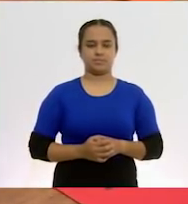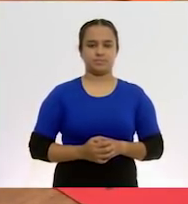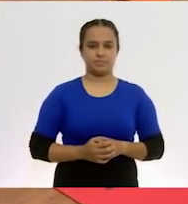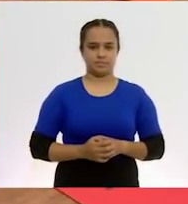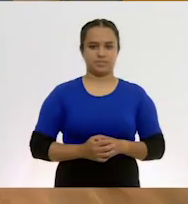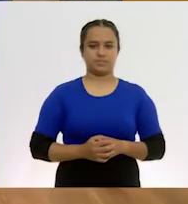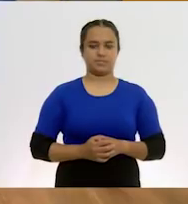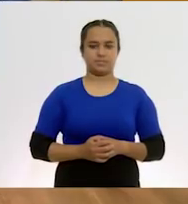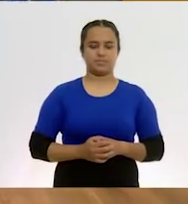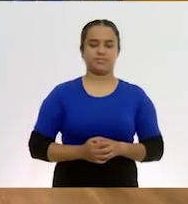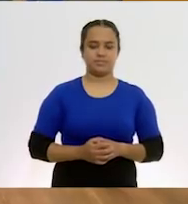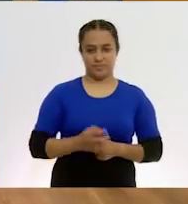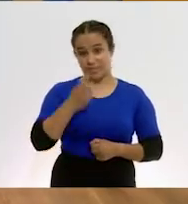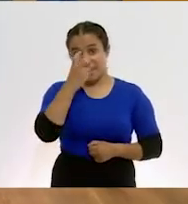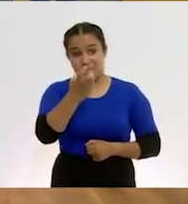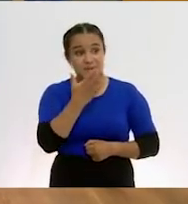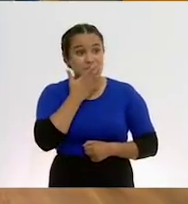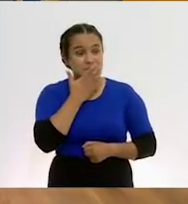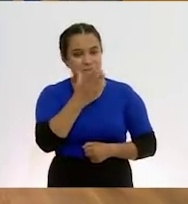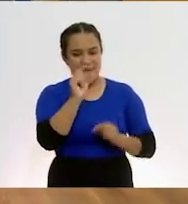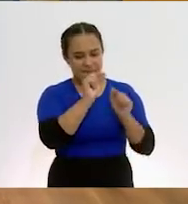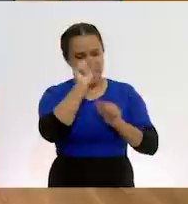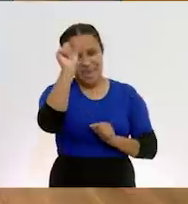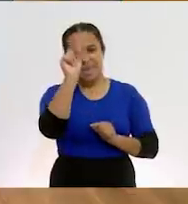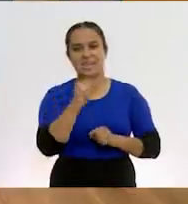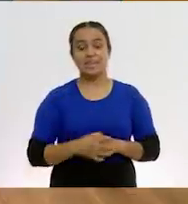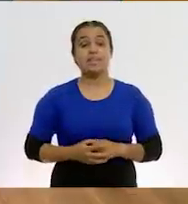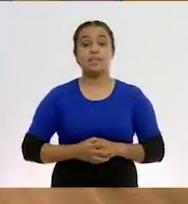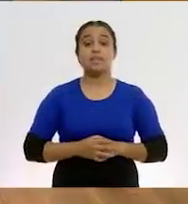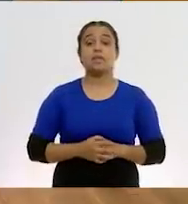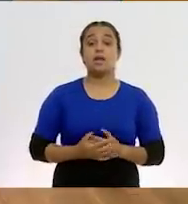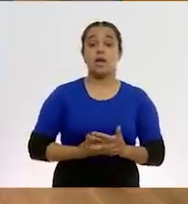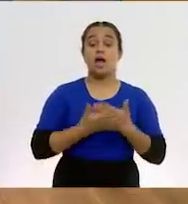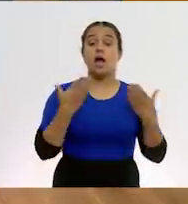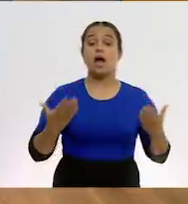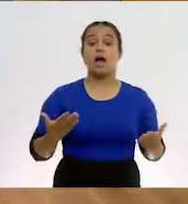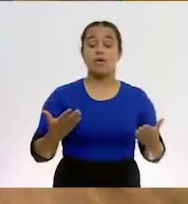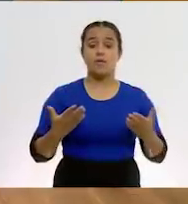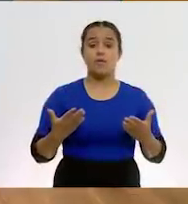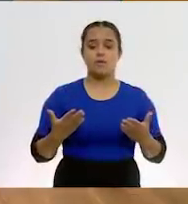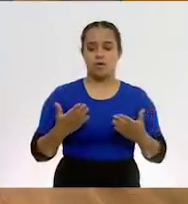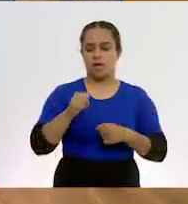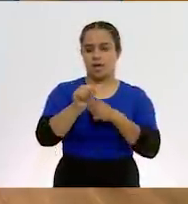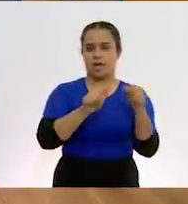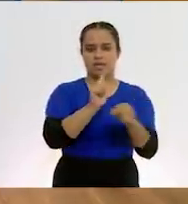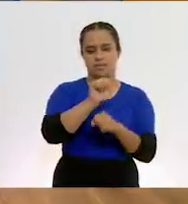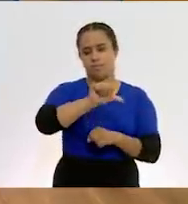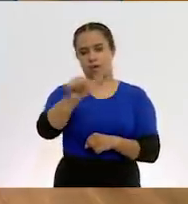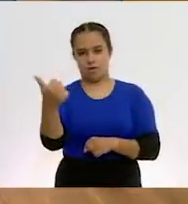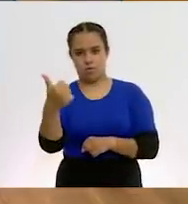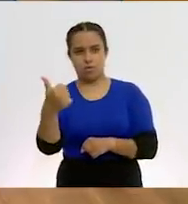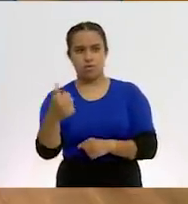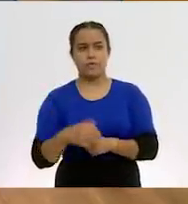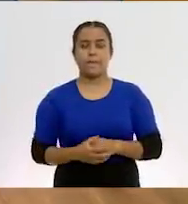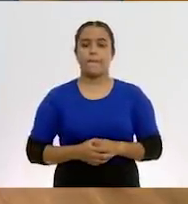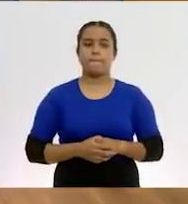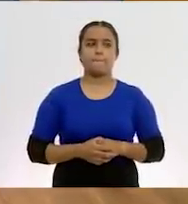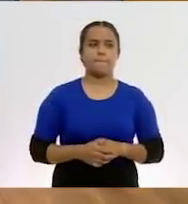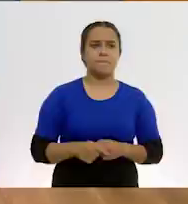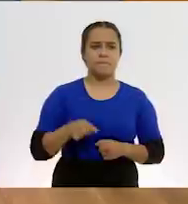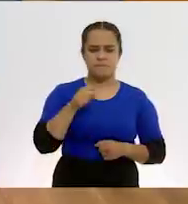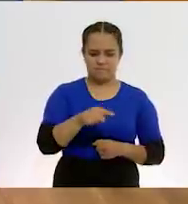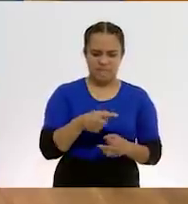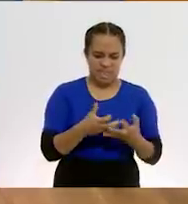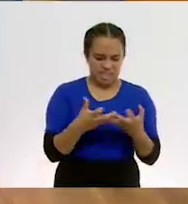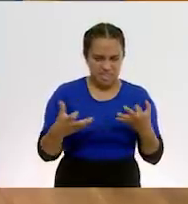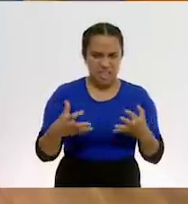Es correcto. Muy bien. Vamos con el siguiente animal. Muy bien. Ese animal es